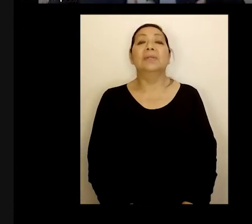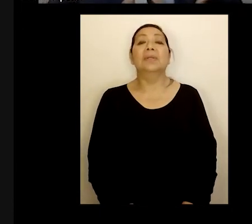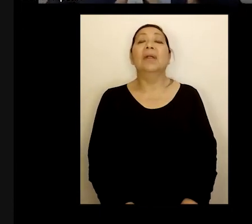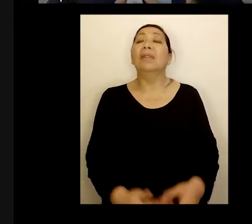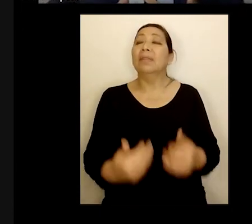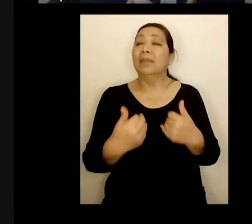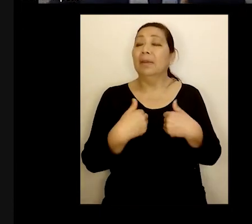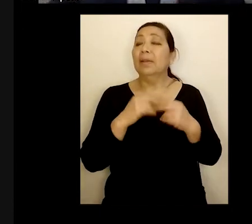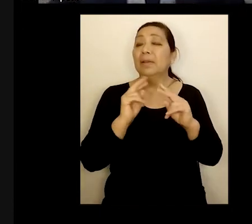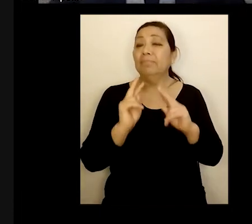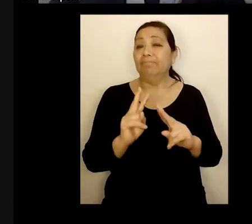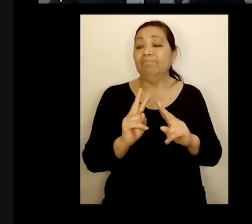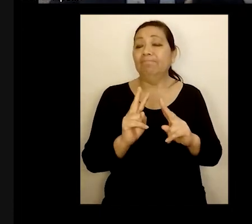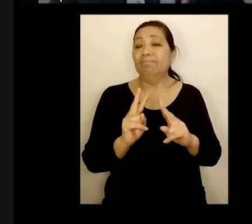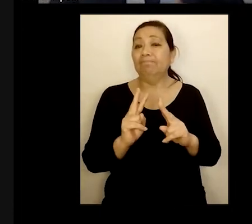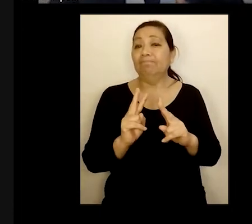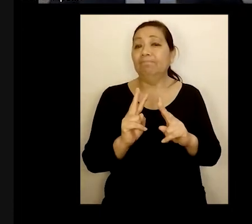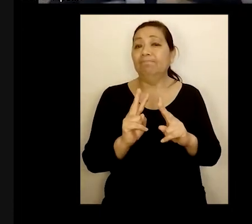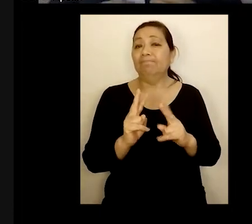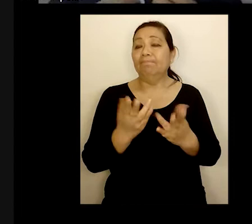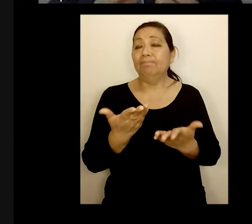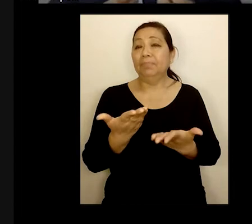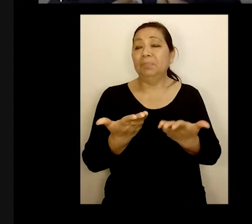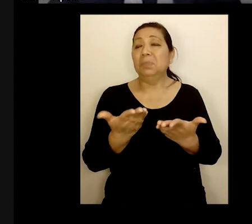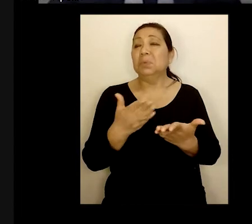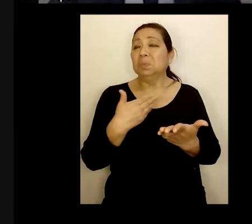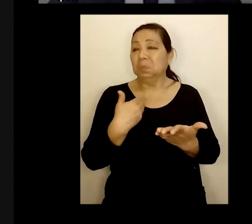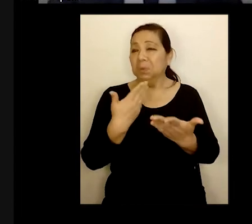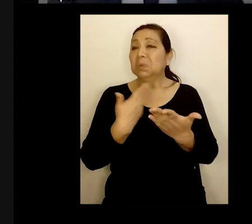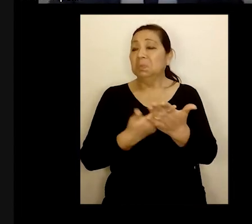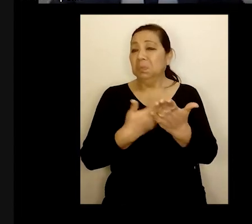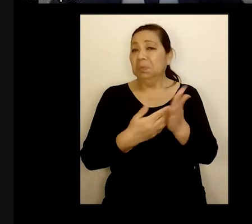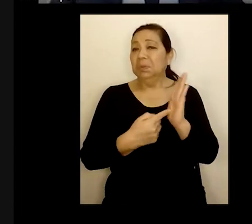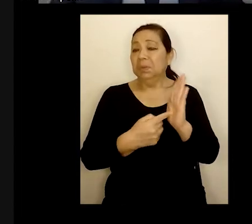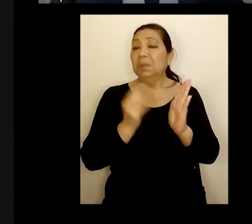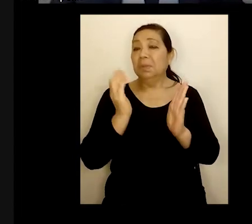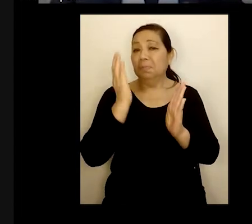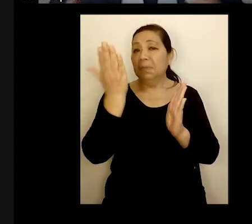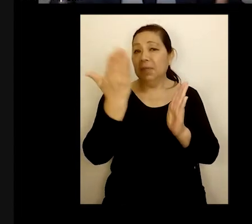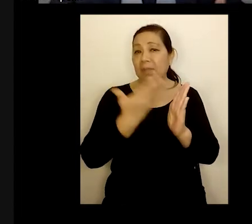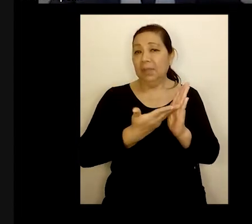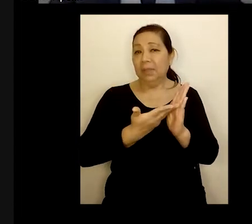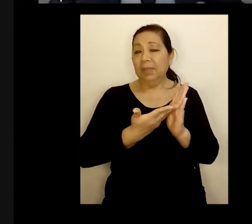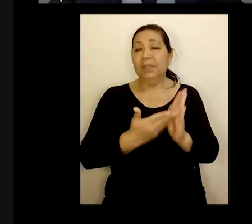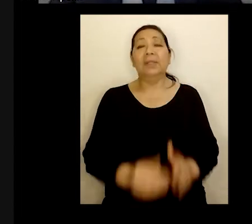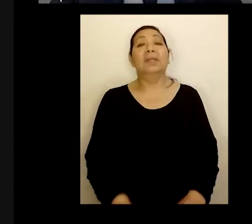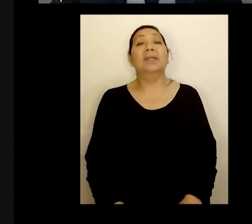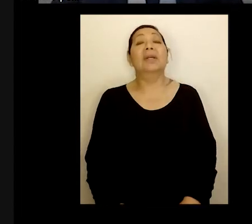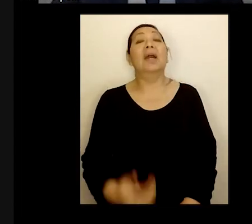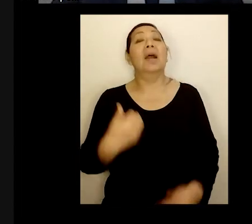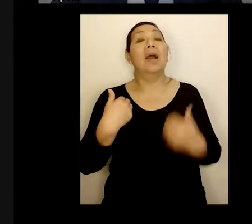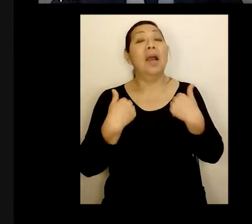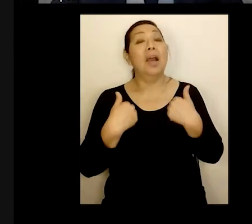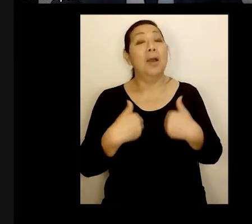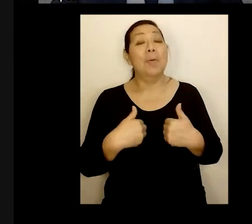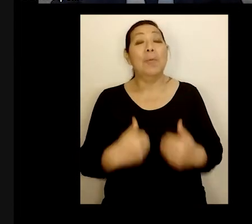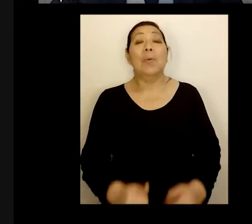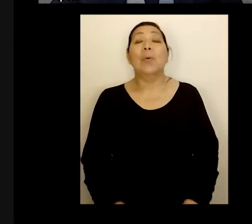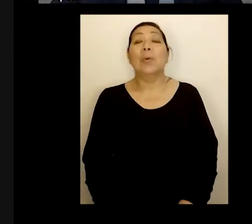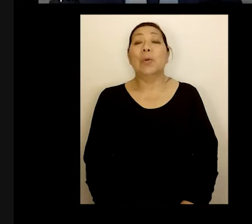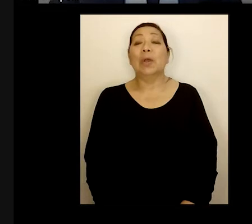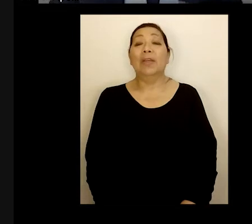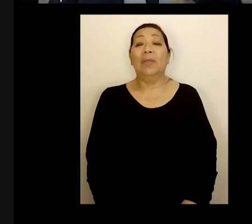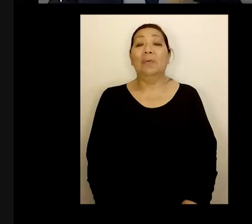debe tenerse en cuenta que conforme a lo que se puede constatar en la demanda y a partir de lo que ha expuesto el abogado de la compañía minera